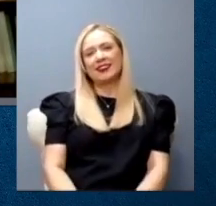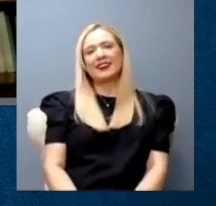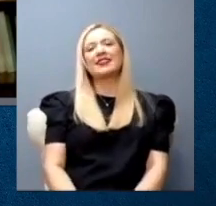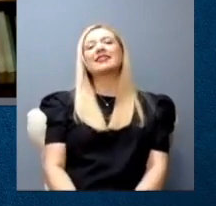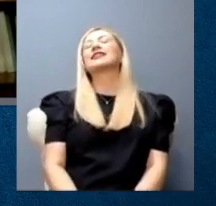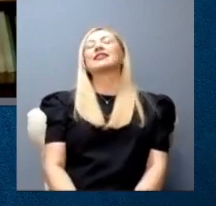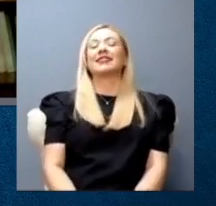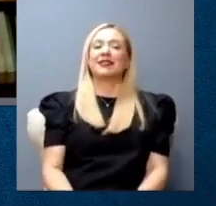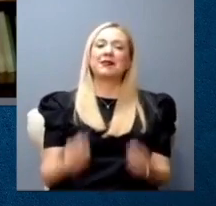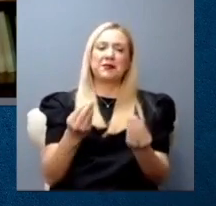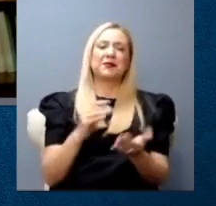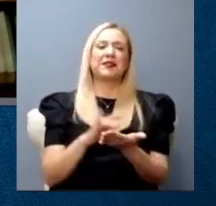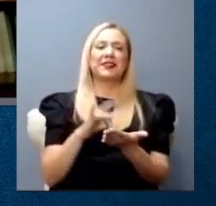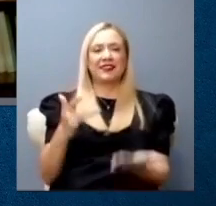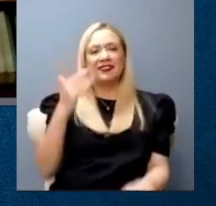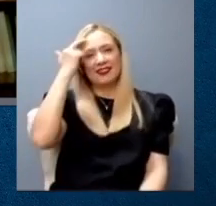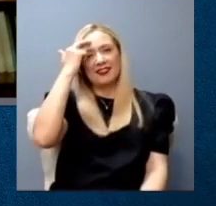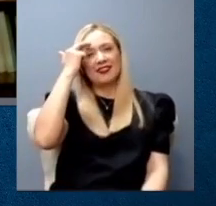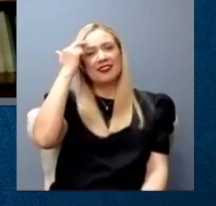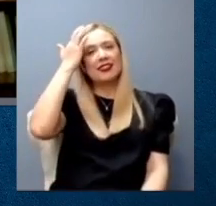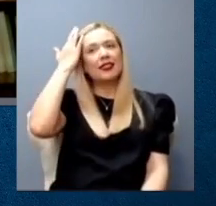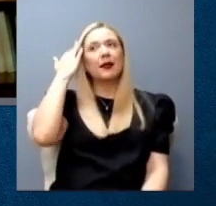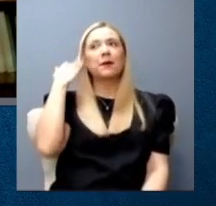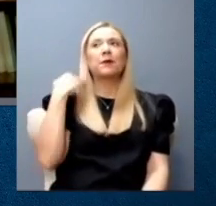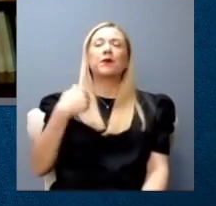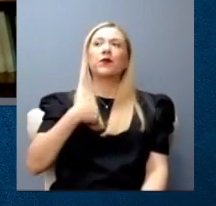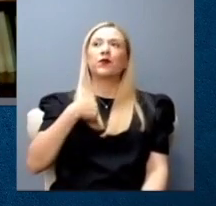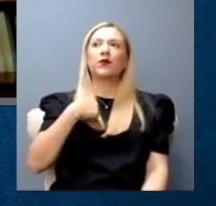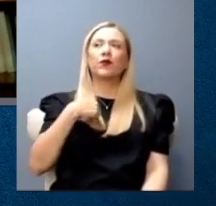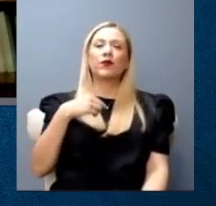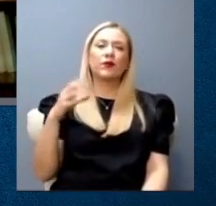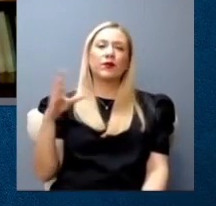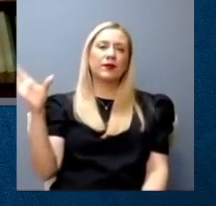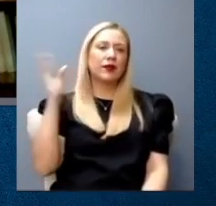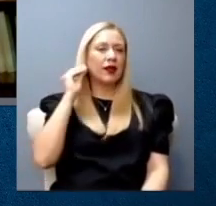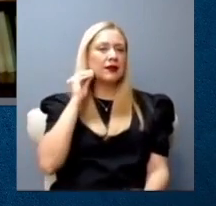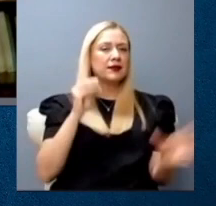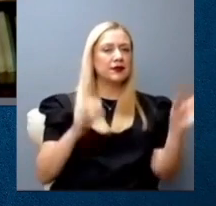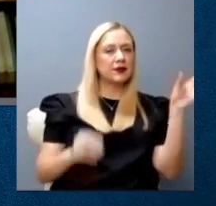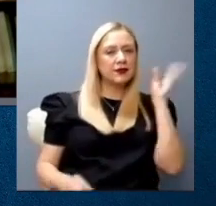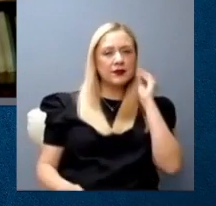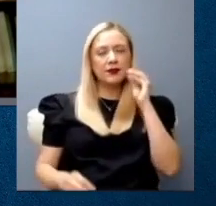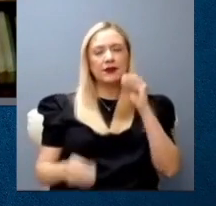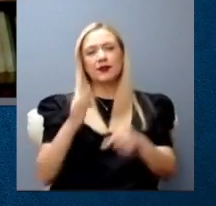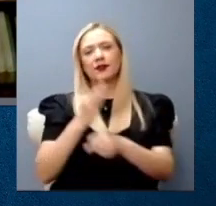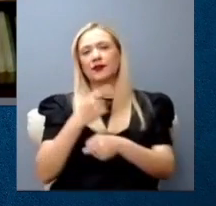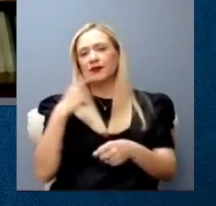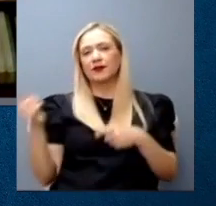Sí, muchas gracias, Roberto. Yo estaba escuchando muy atentamente a lo que